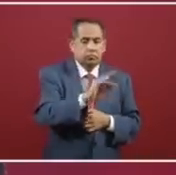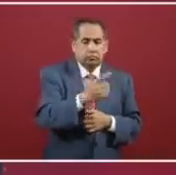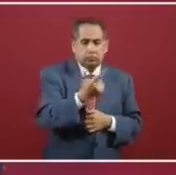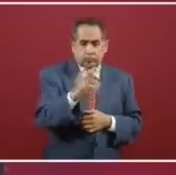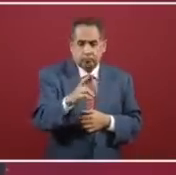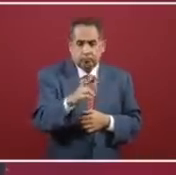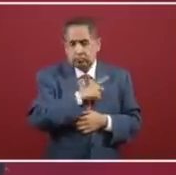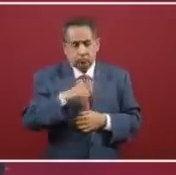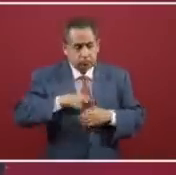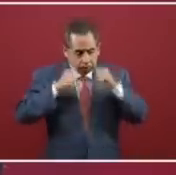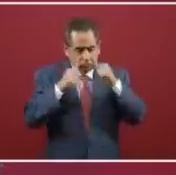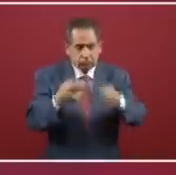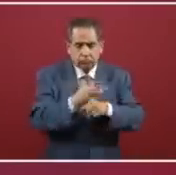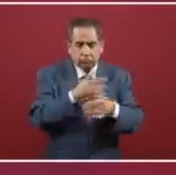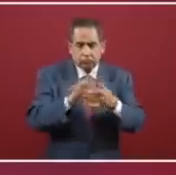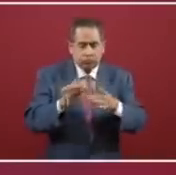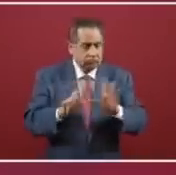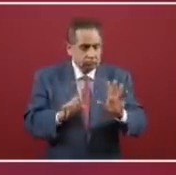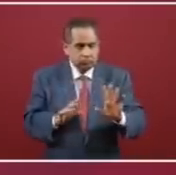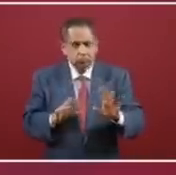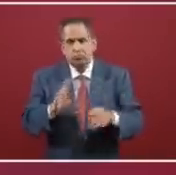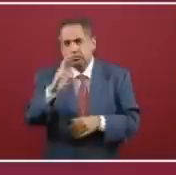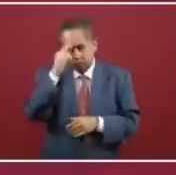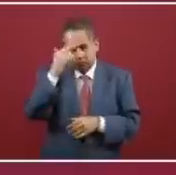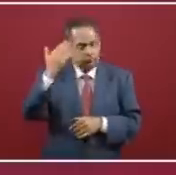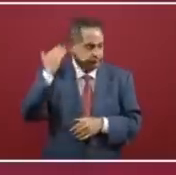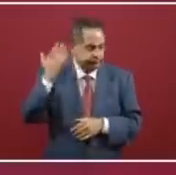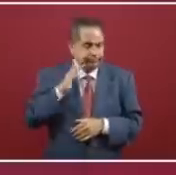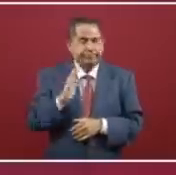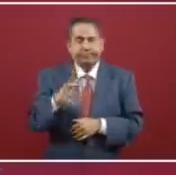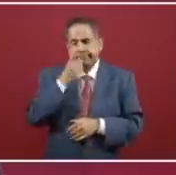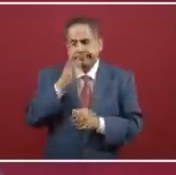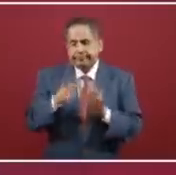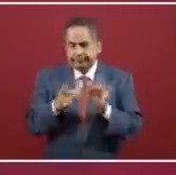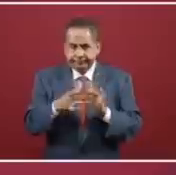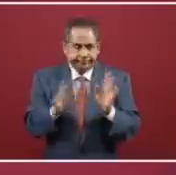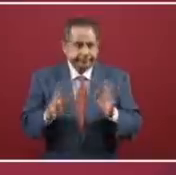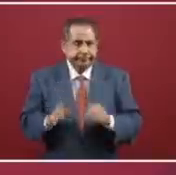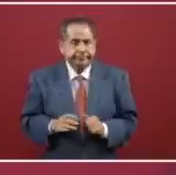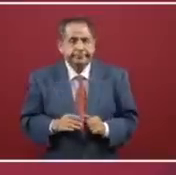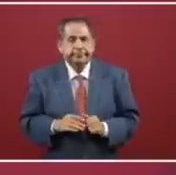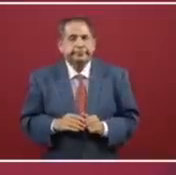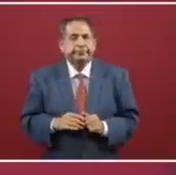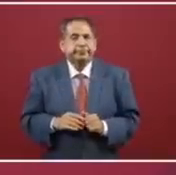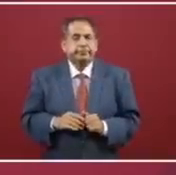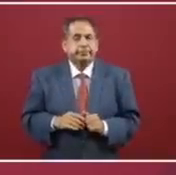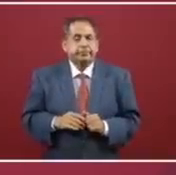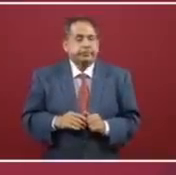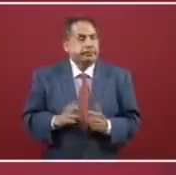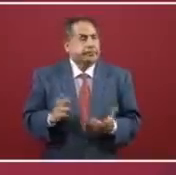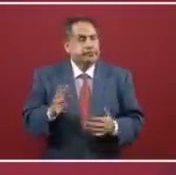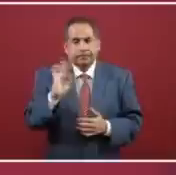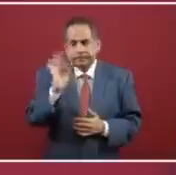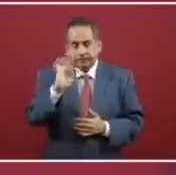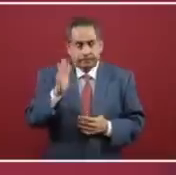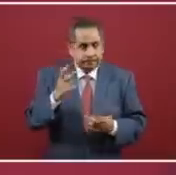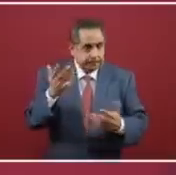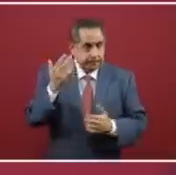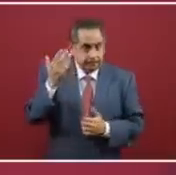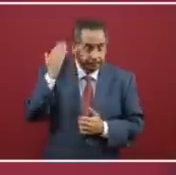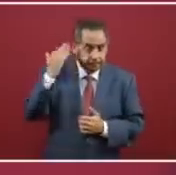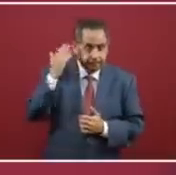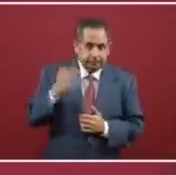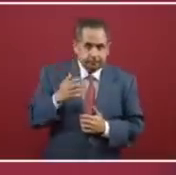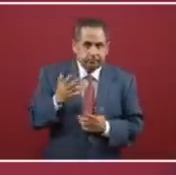atendido ya quedamos qué en su momento